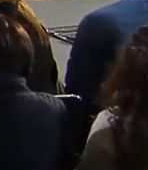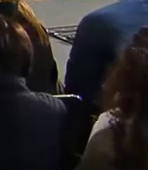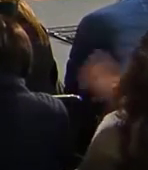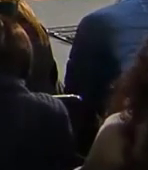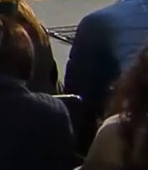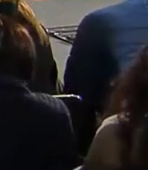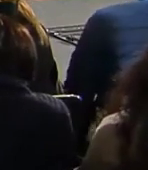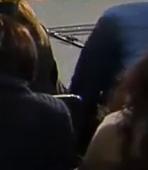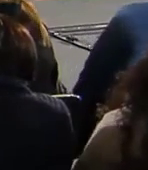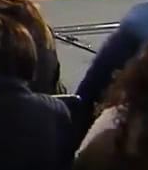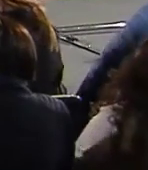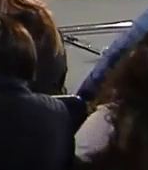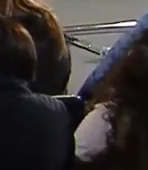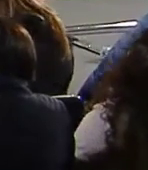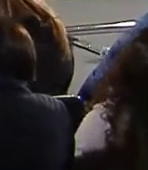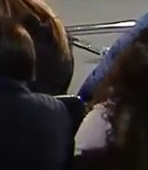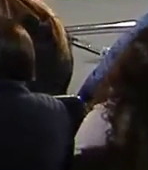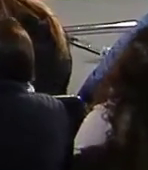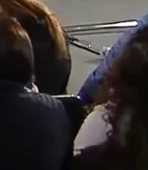Ánimo.